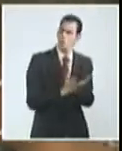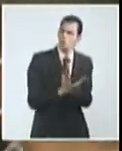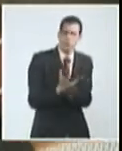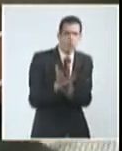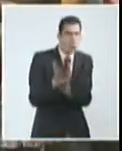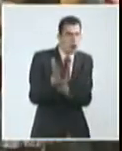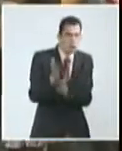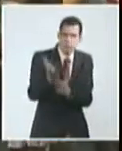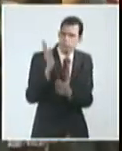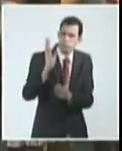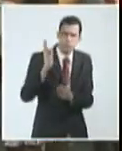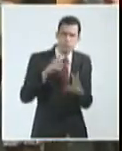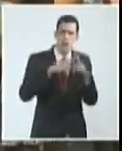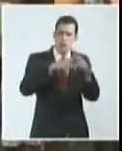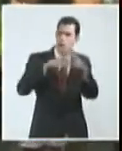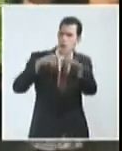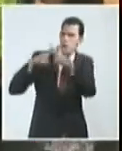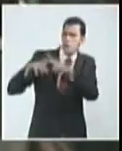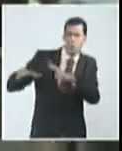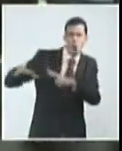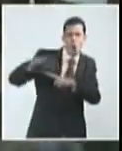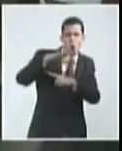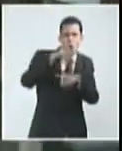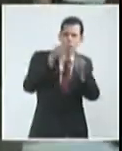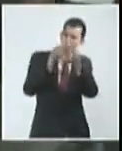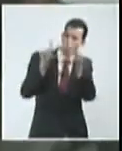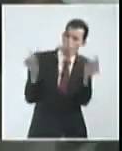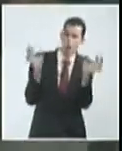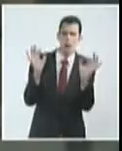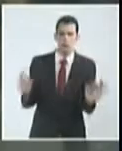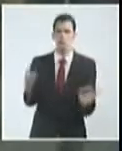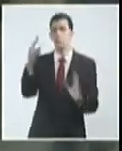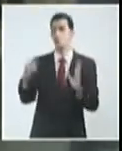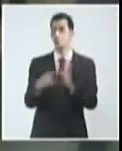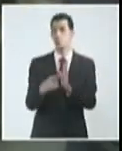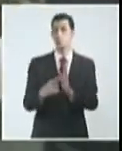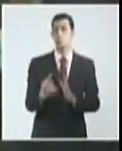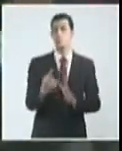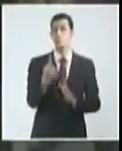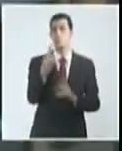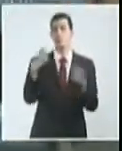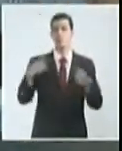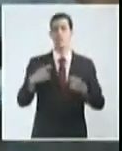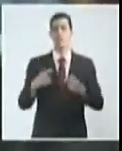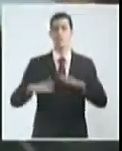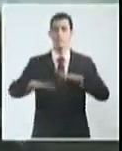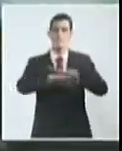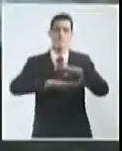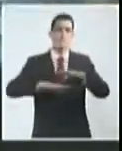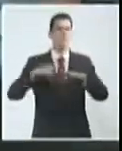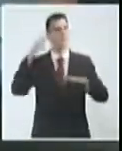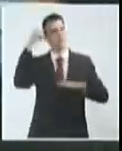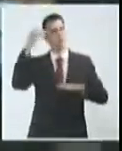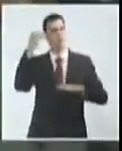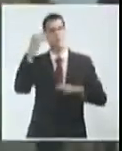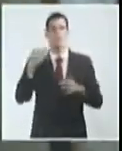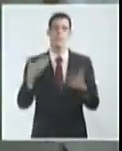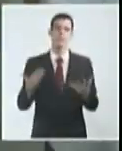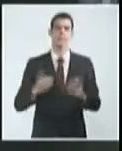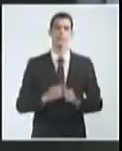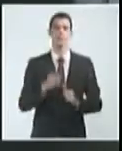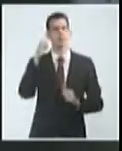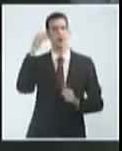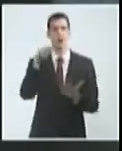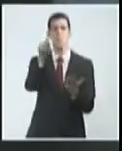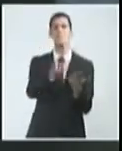estamos defendiendo con este trabajo en los barrios. Primero estamos defendiendo el concepto del poder popular, del ejercicio del poder popular como parte de nuestro